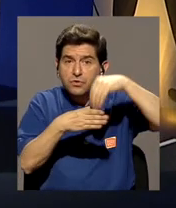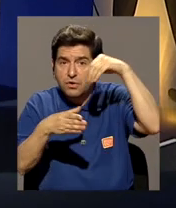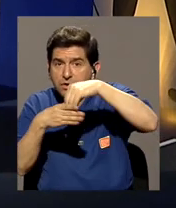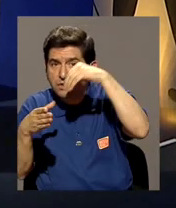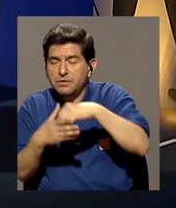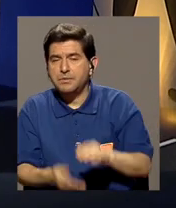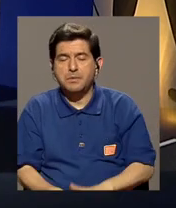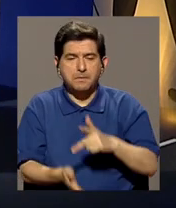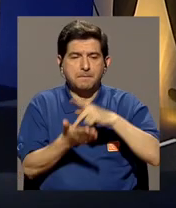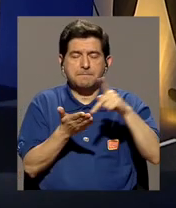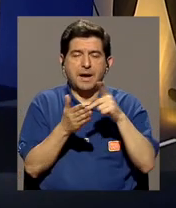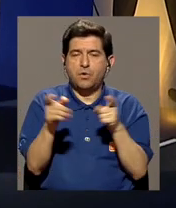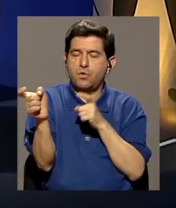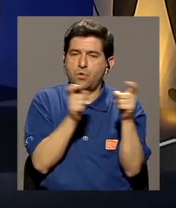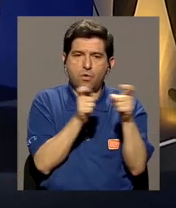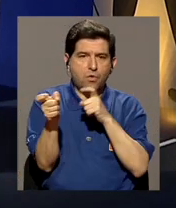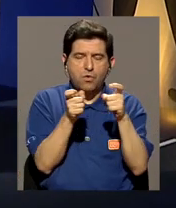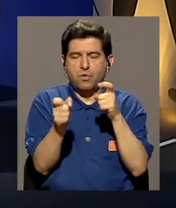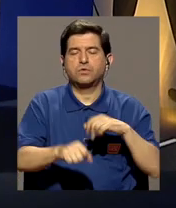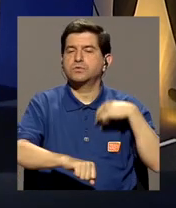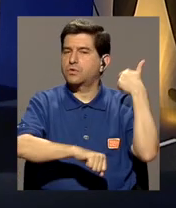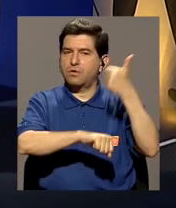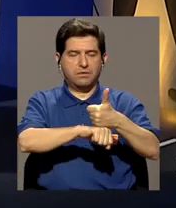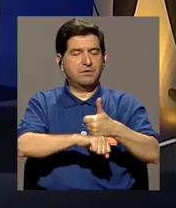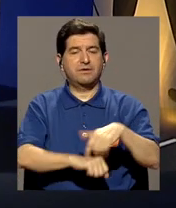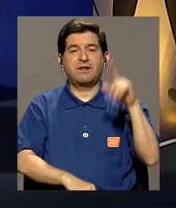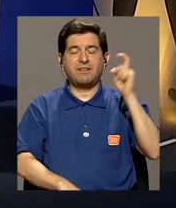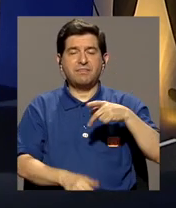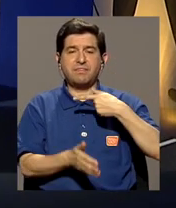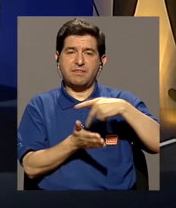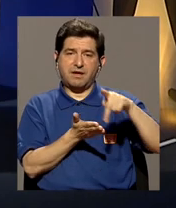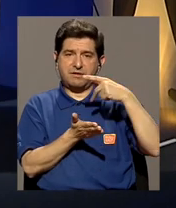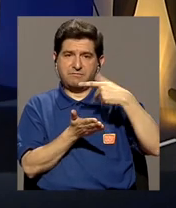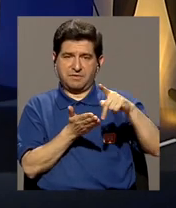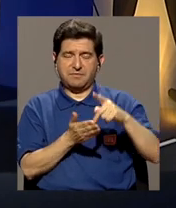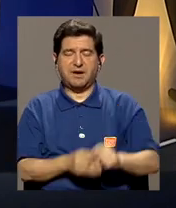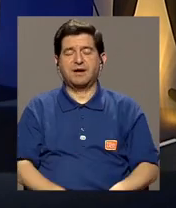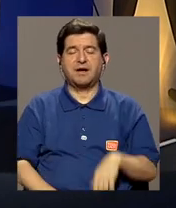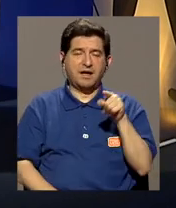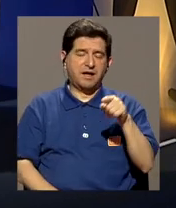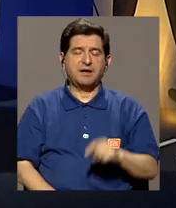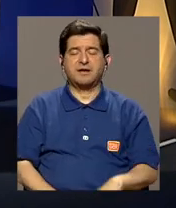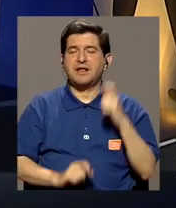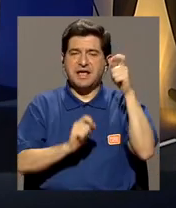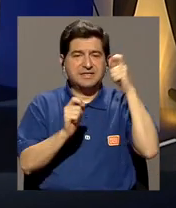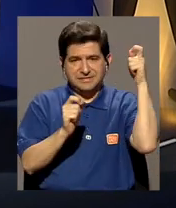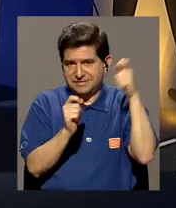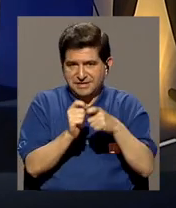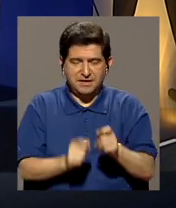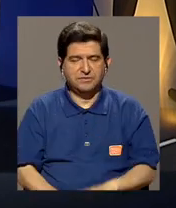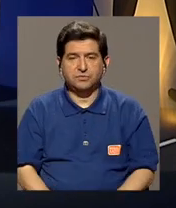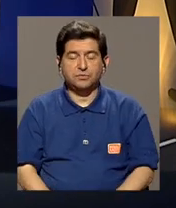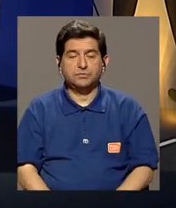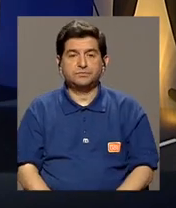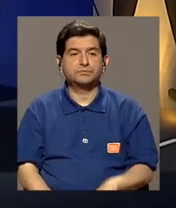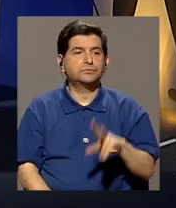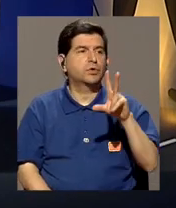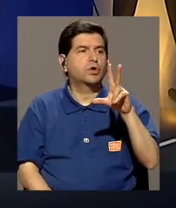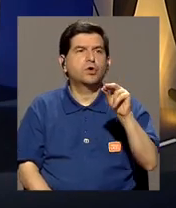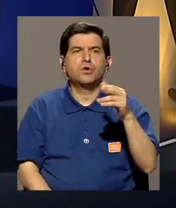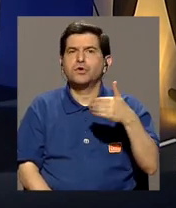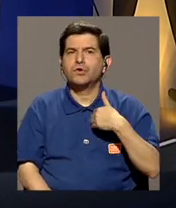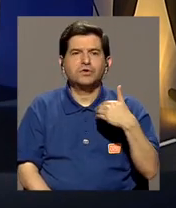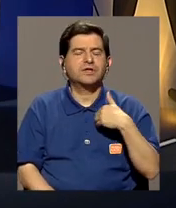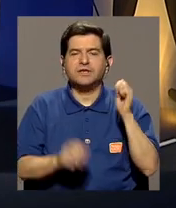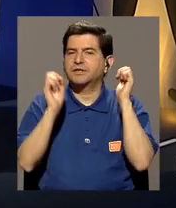al ser una tarifa regulada éste tienen que pagarse en la tarifa lo he hecho no hay no hay esa